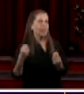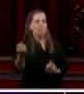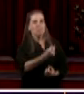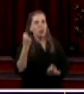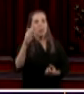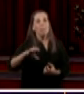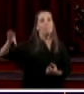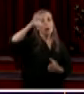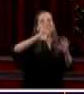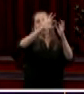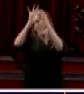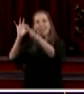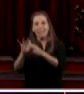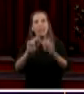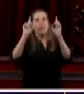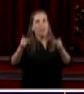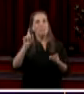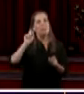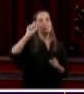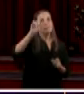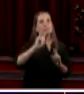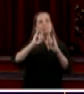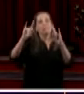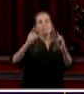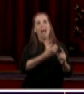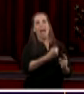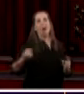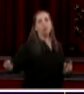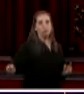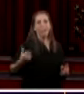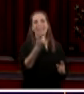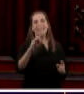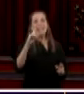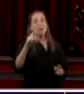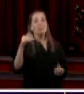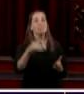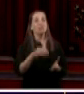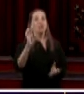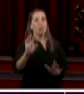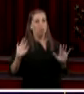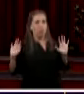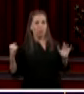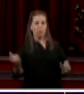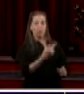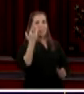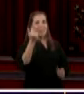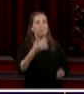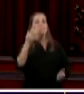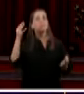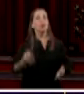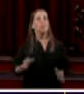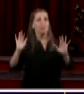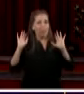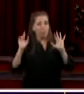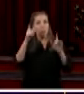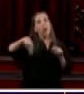le rodean la quinta de Olivos rec acuerdan la policía bonarense está atrincherada y se resolvió quitándole con participación a la